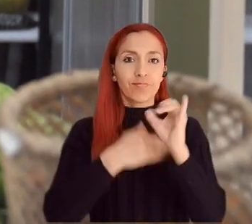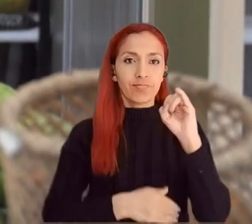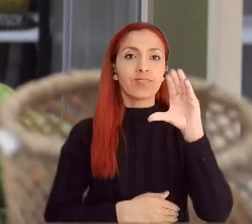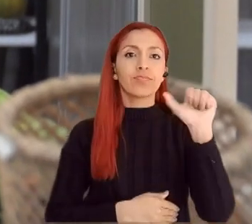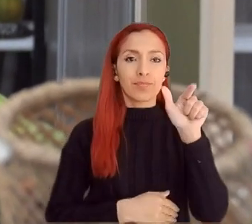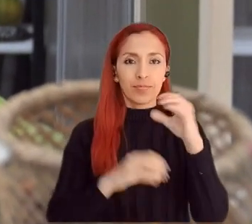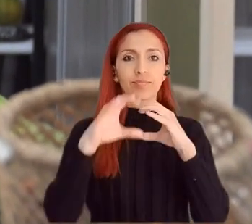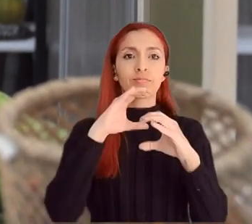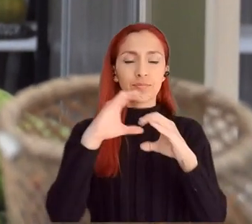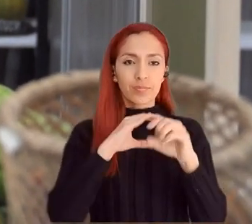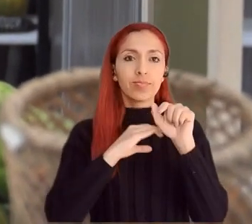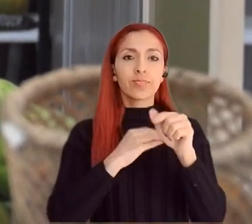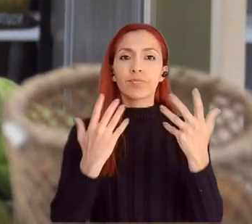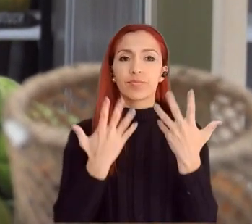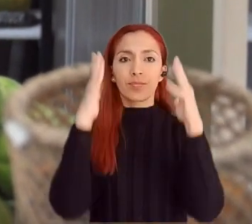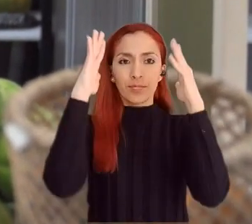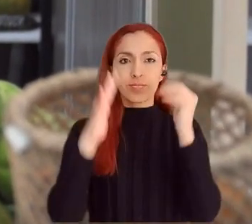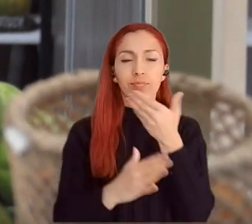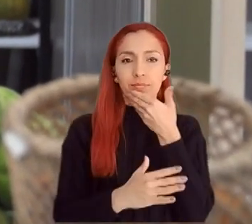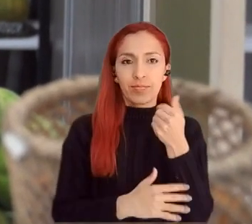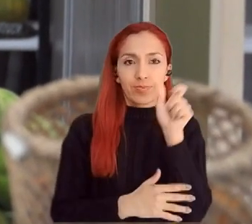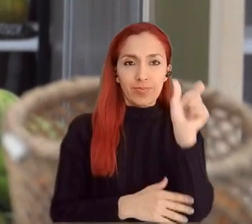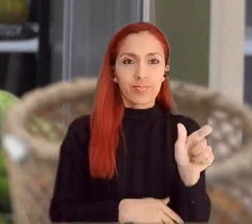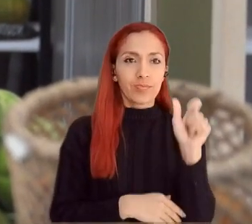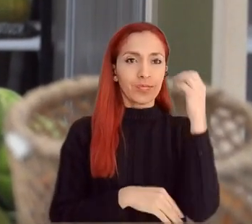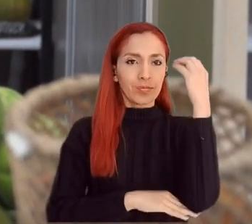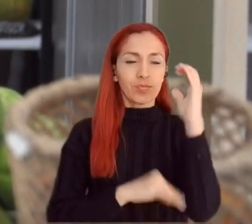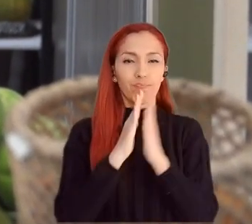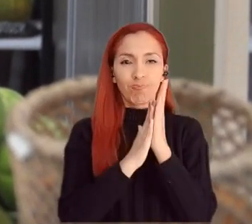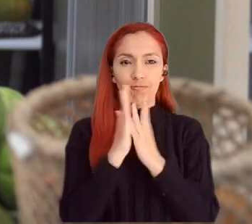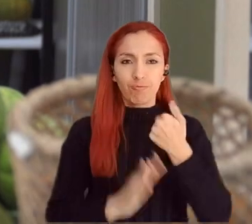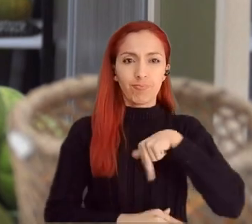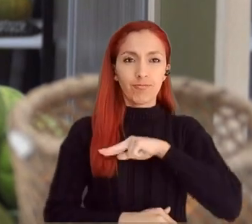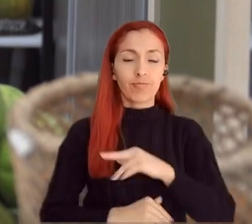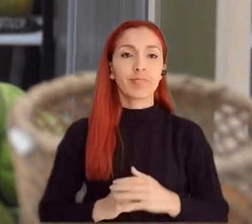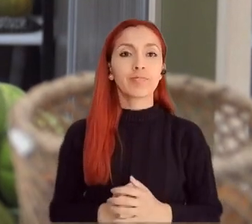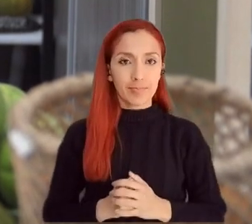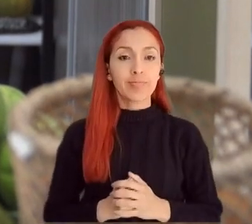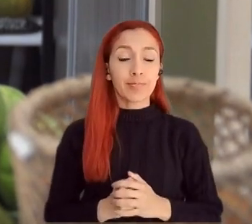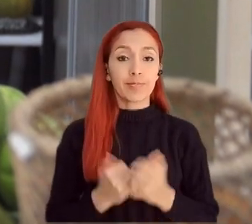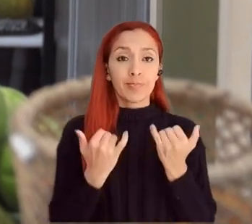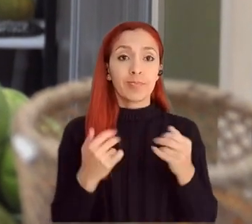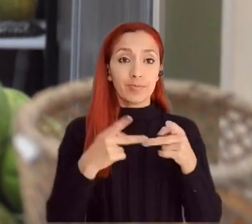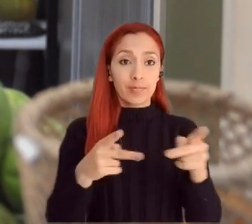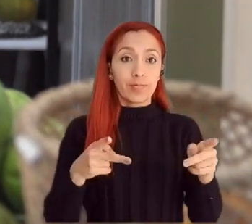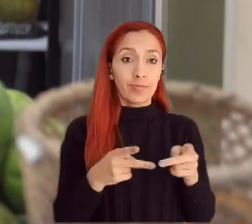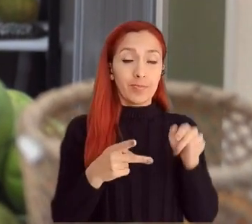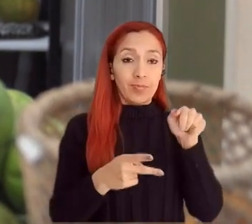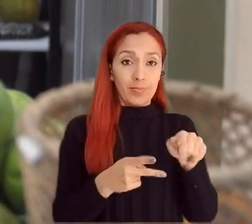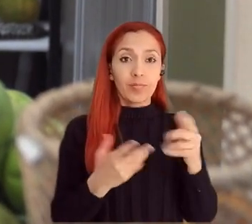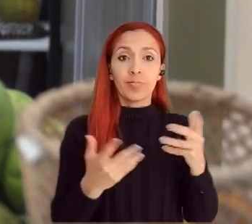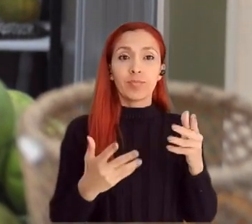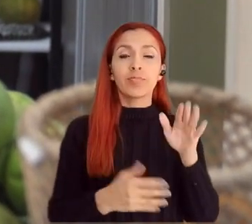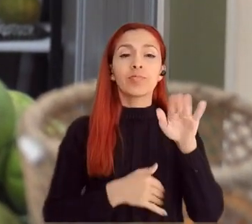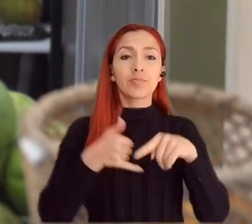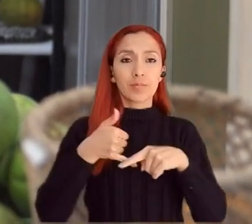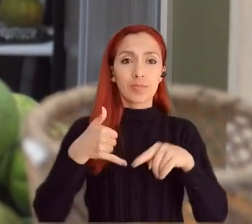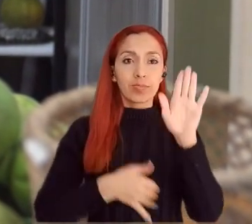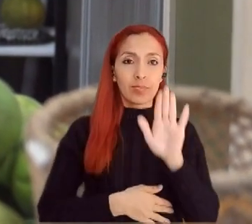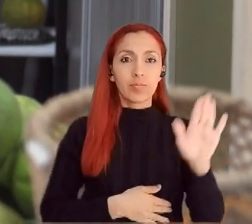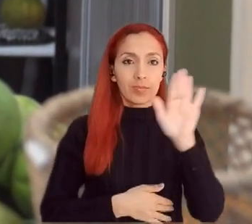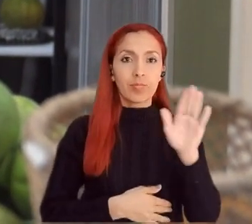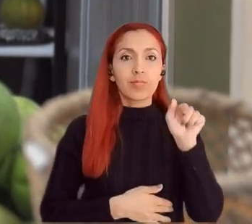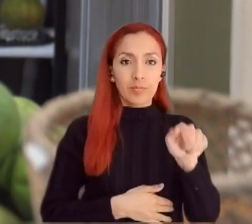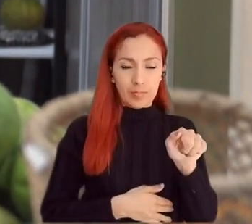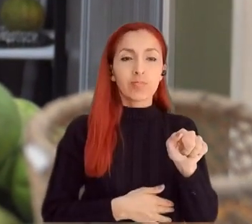Seguimos en ICA Comunica Televisión en la feria mejor colombiano, más sabroso lo nuestro. Estamos en el stand de Asomince del departamento de